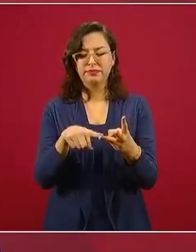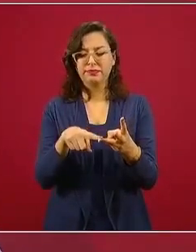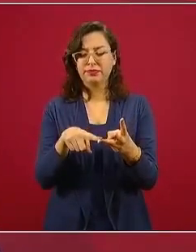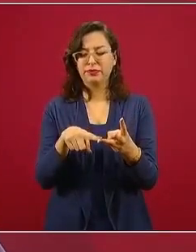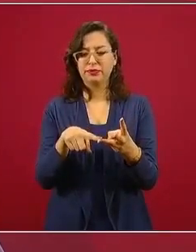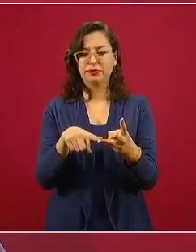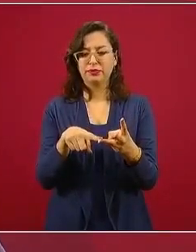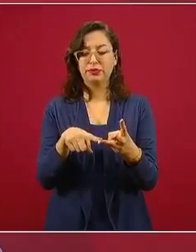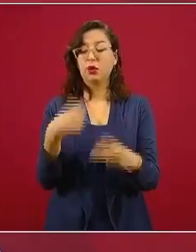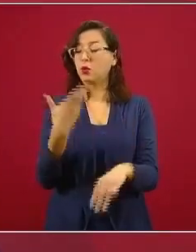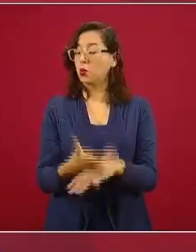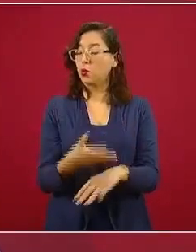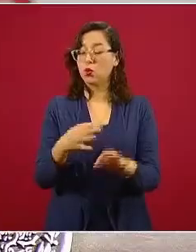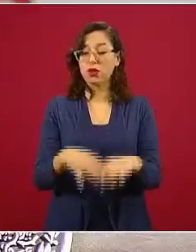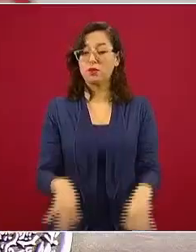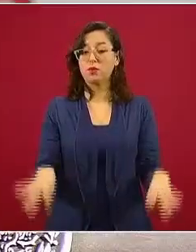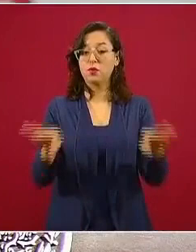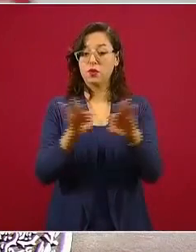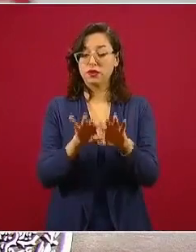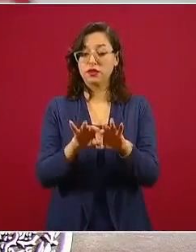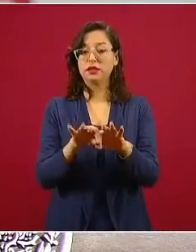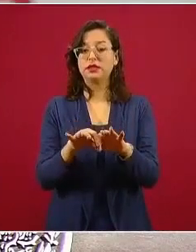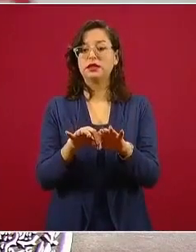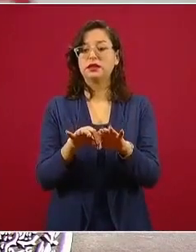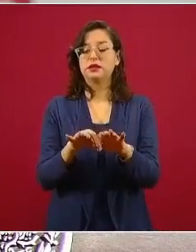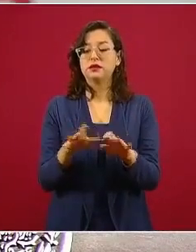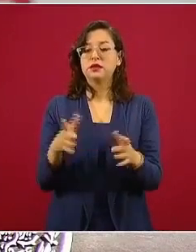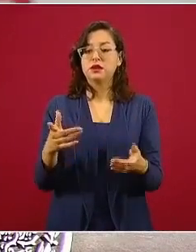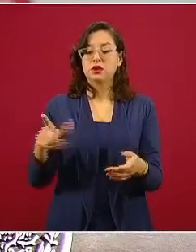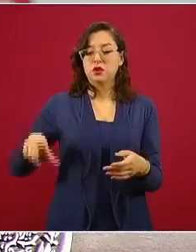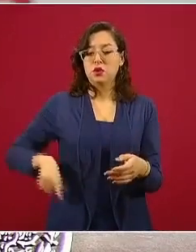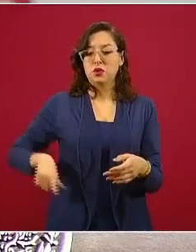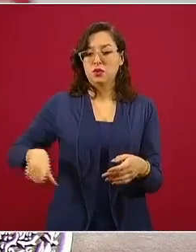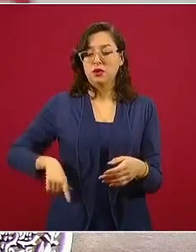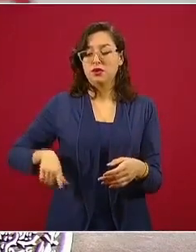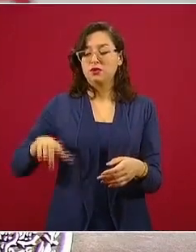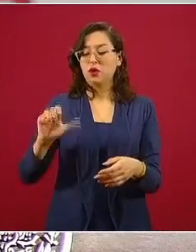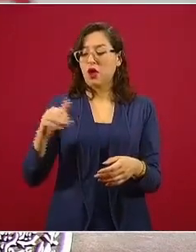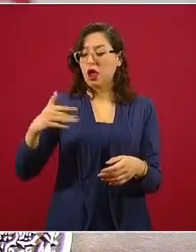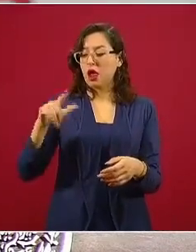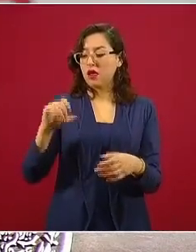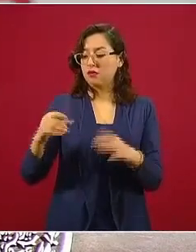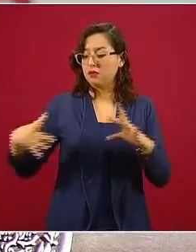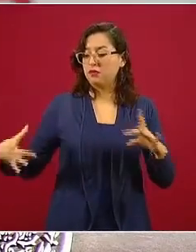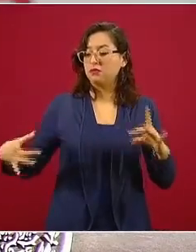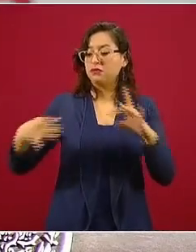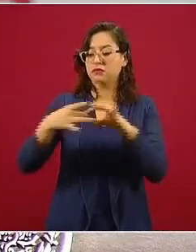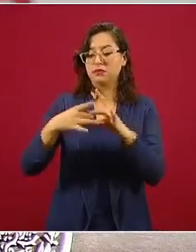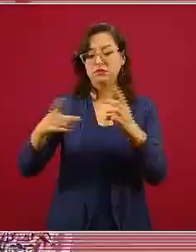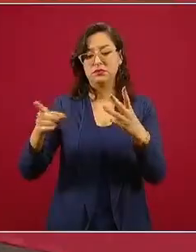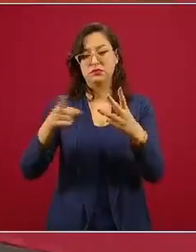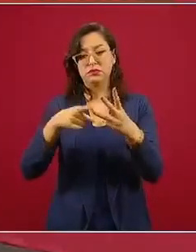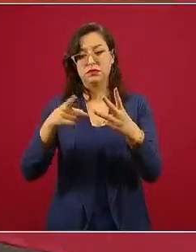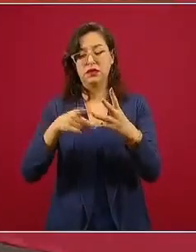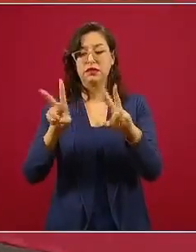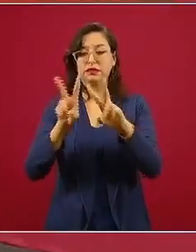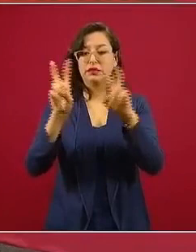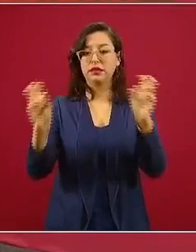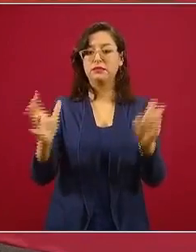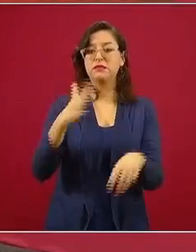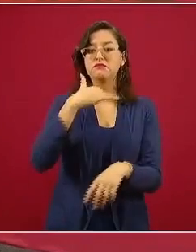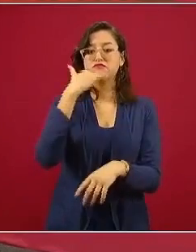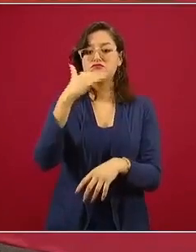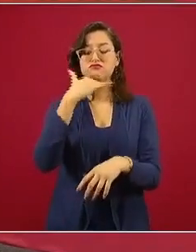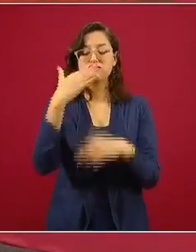un capítulo muy importante que se alinea con una política del gobierno del presidente López Obrador, que es un capítulo sobre anticorrupción,